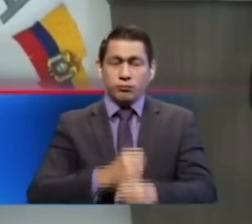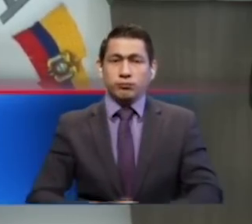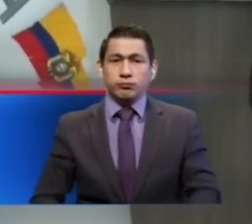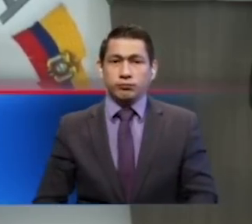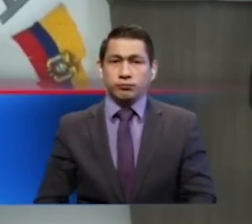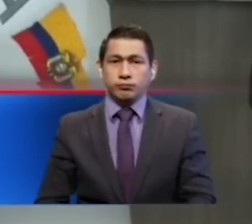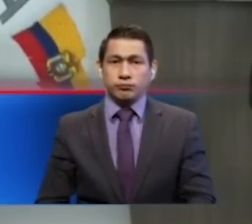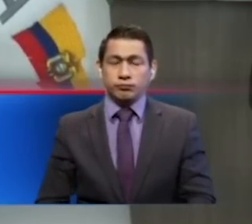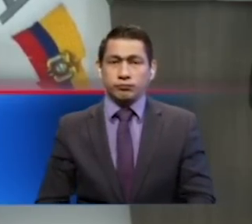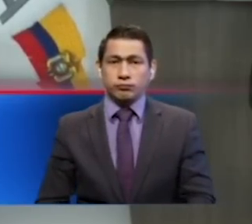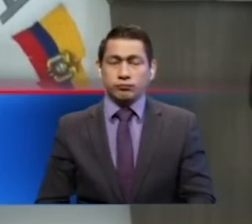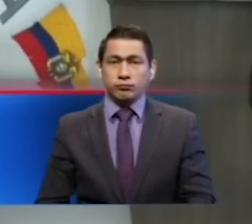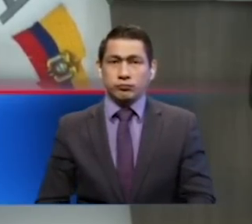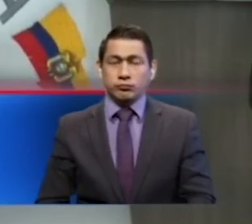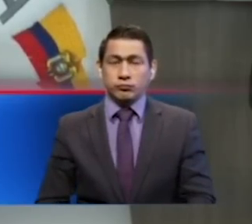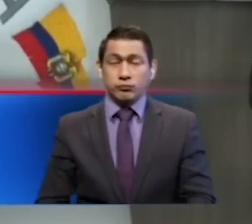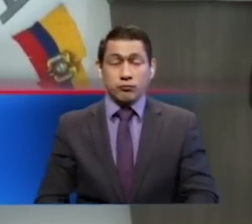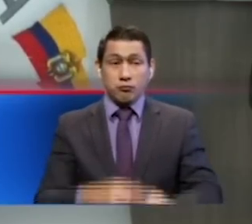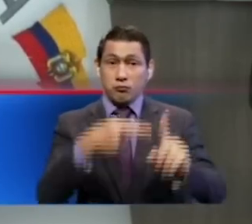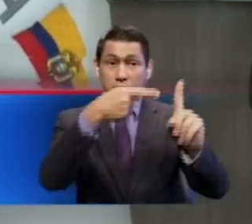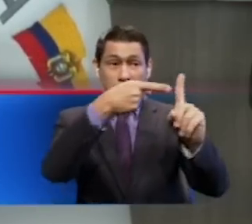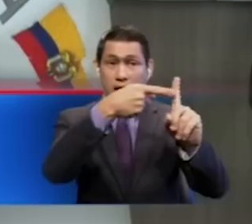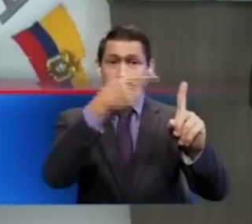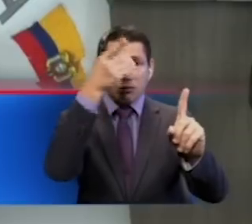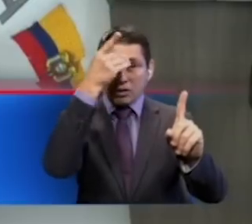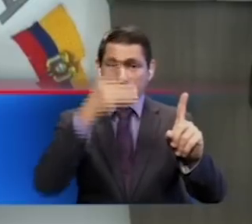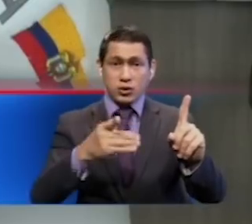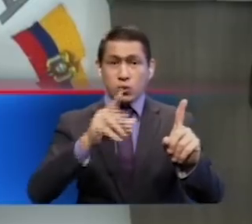la utilización del equipo